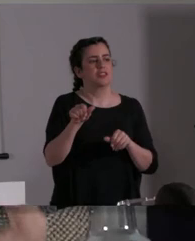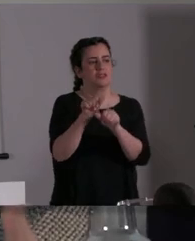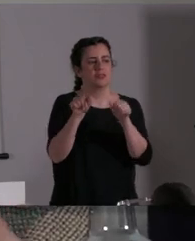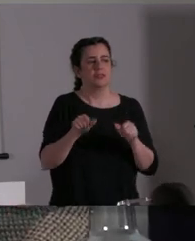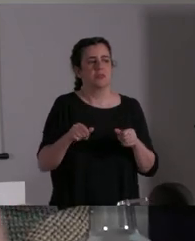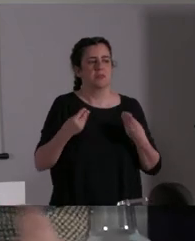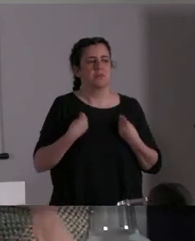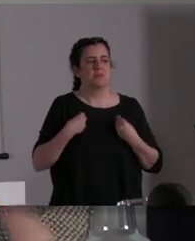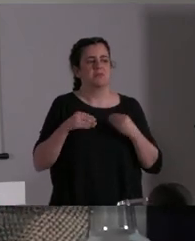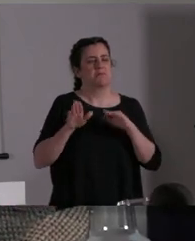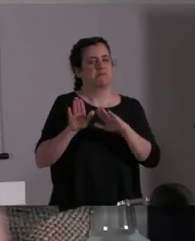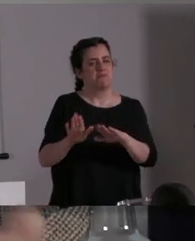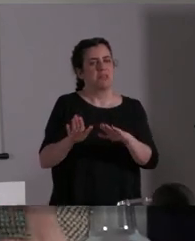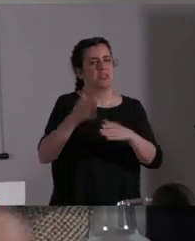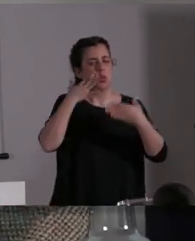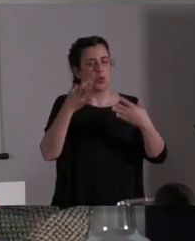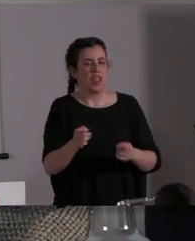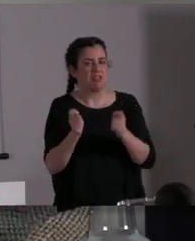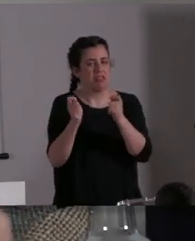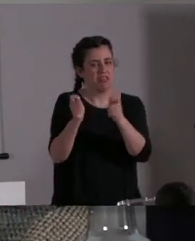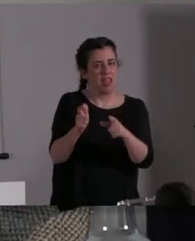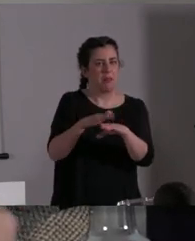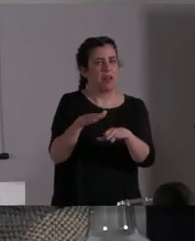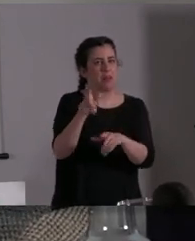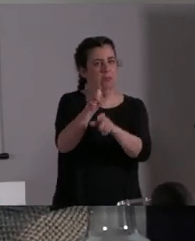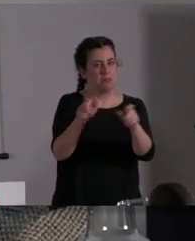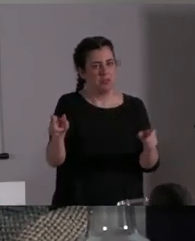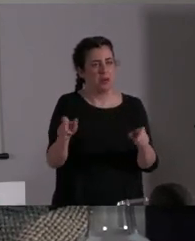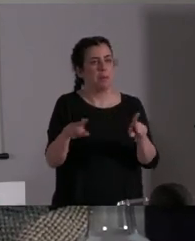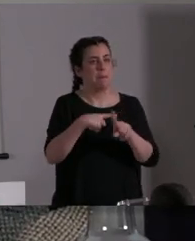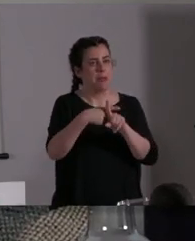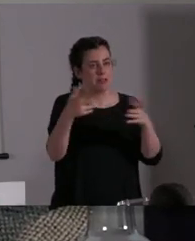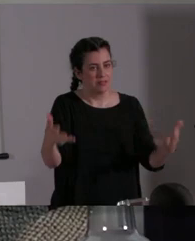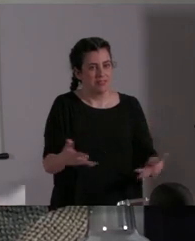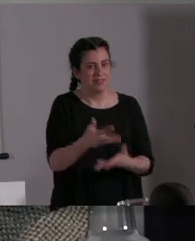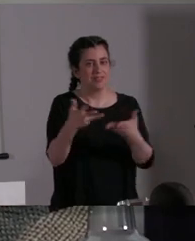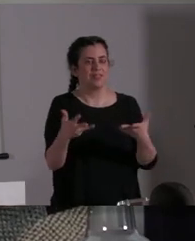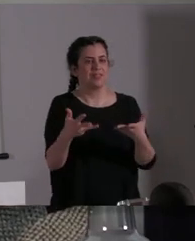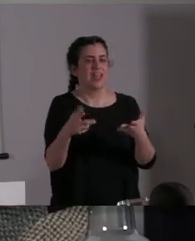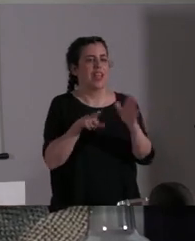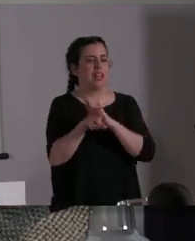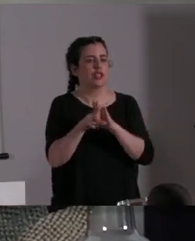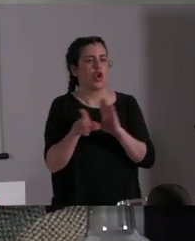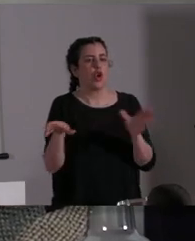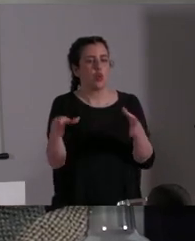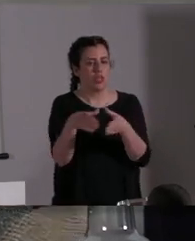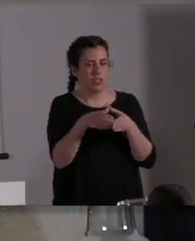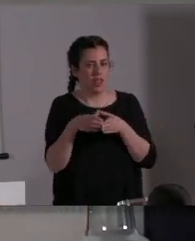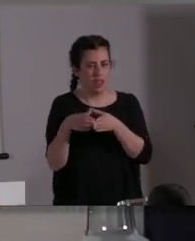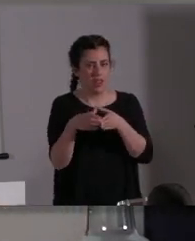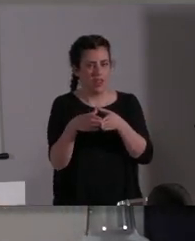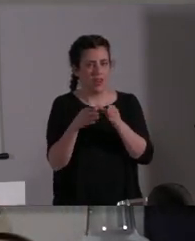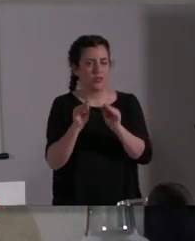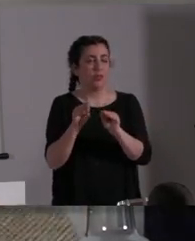que da seguridad, estabilidad, y que además promueve y fomenta la gestión comunitaria y la vida